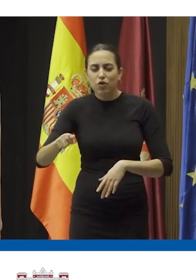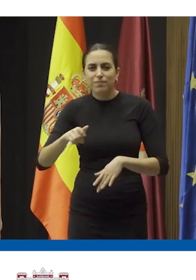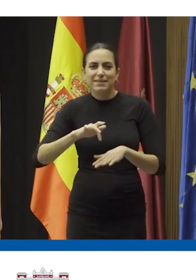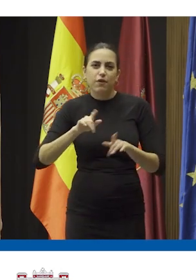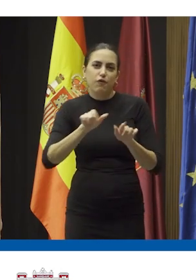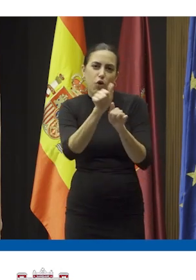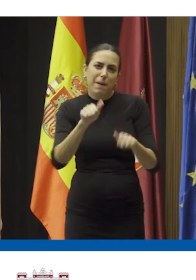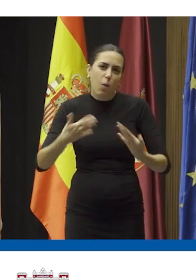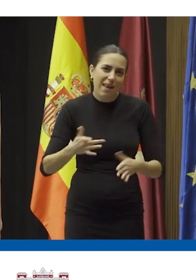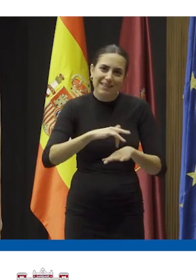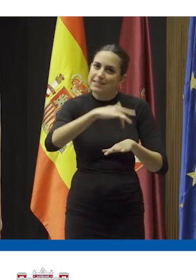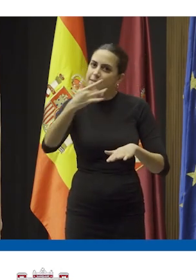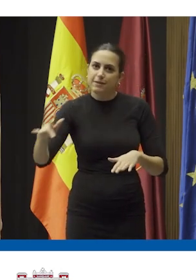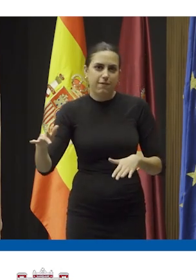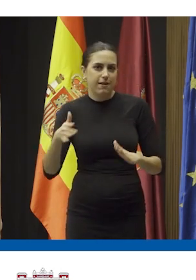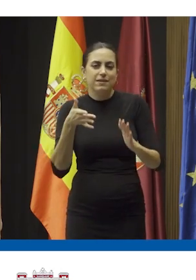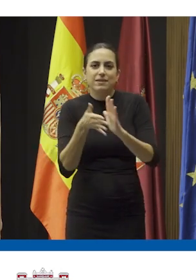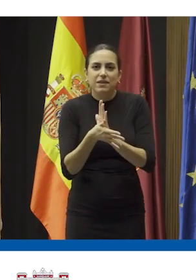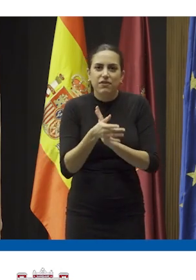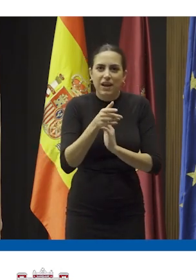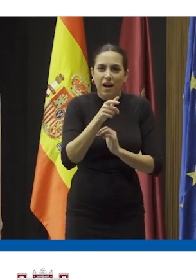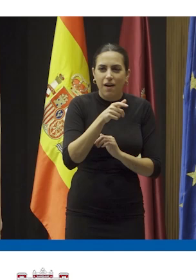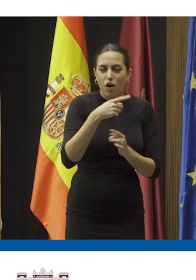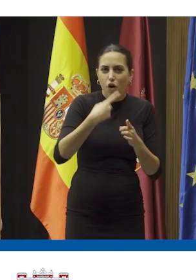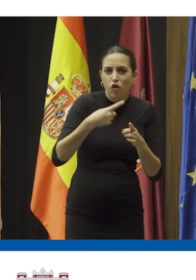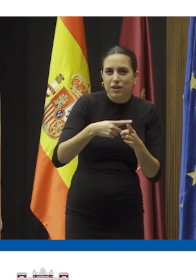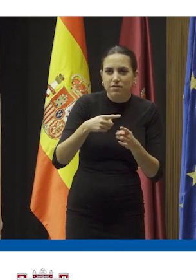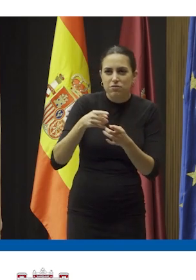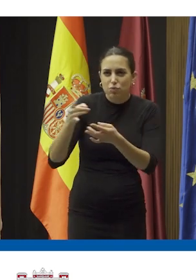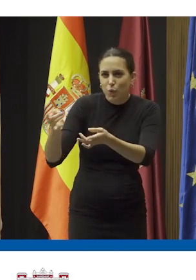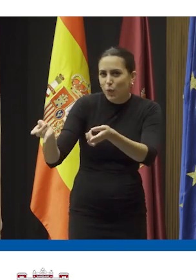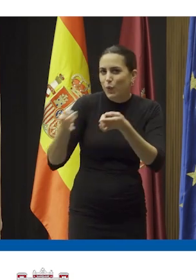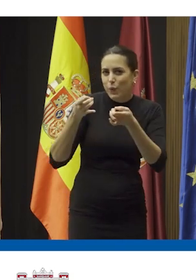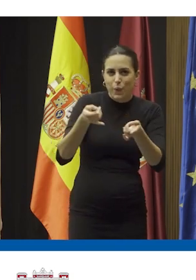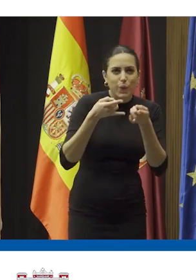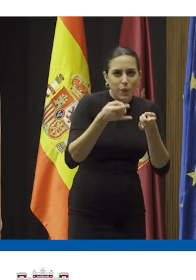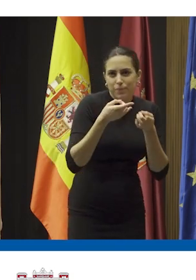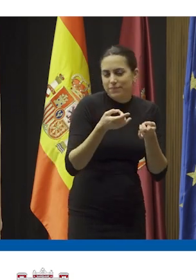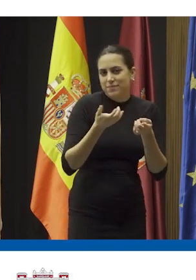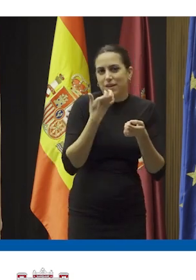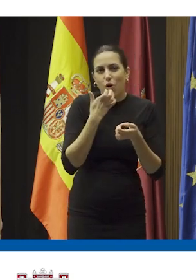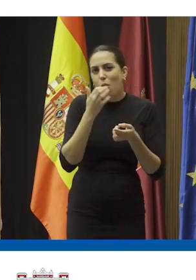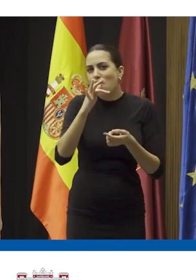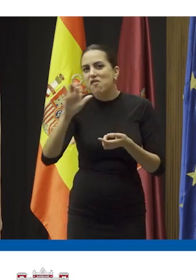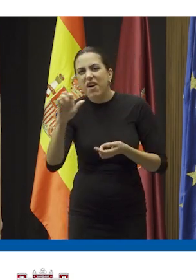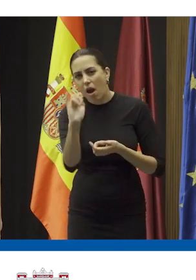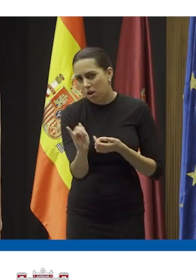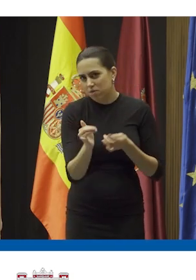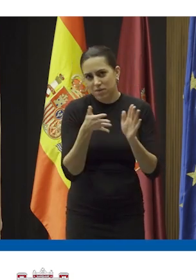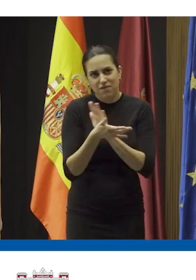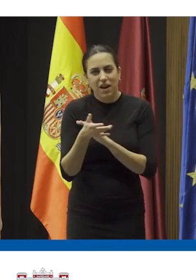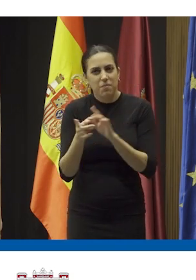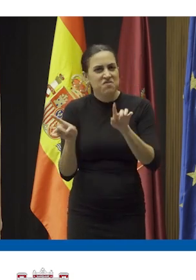sensible, absorbe cualquier cosa que se le dé de una forma como la tierra sedienta, igual, lo absorbe, cualquier cosa que